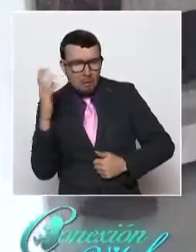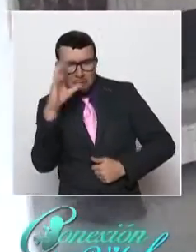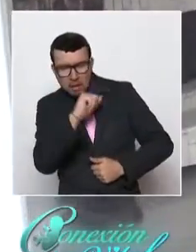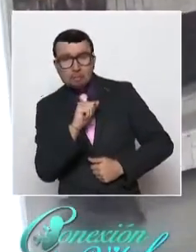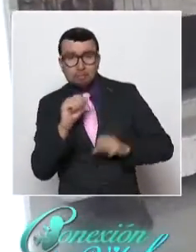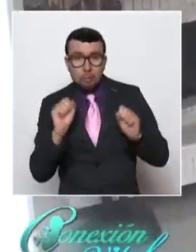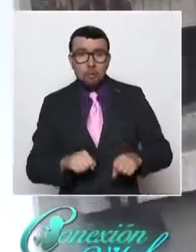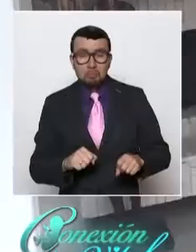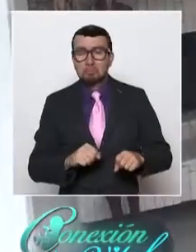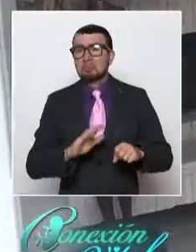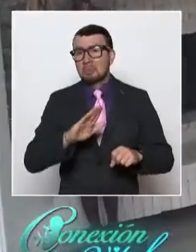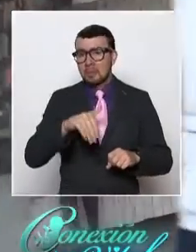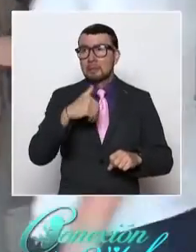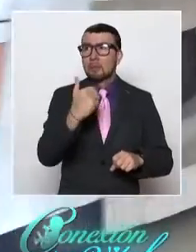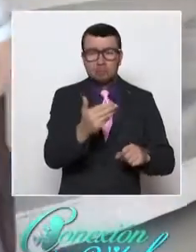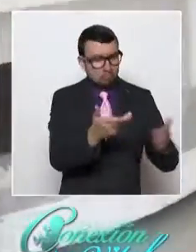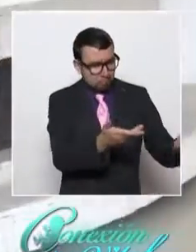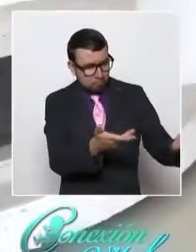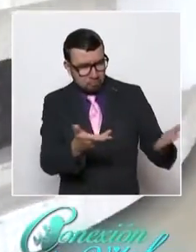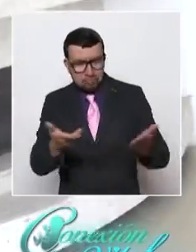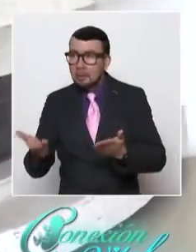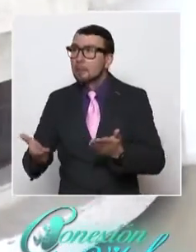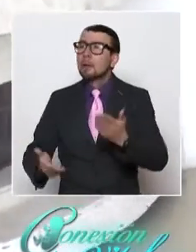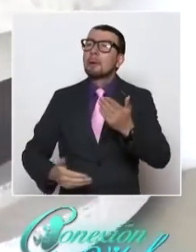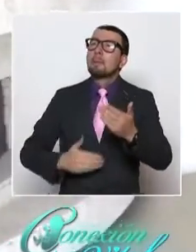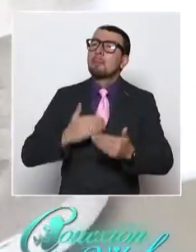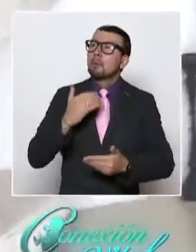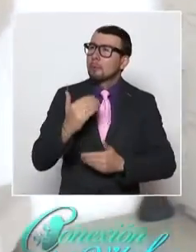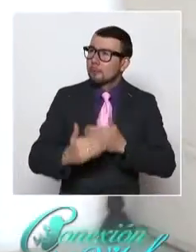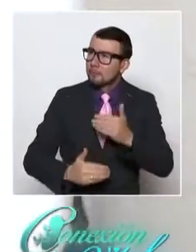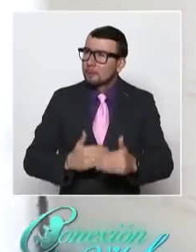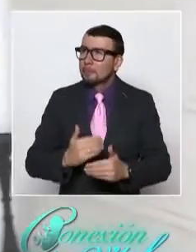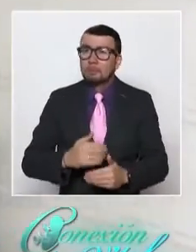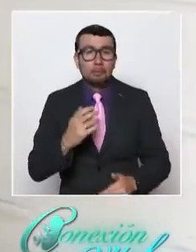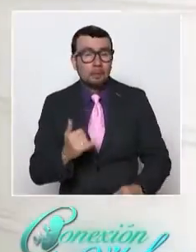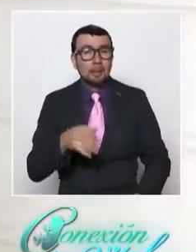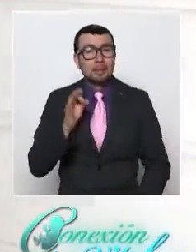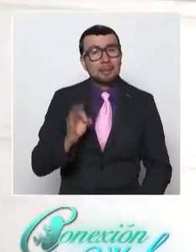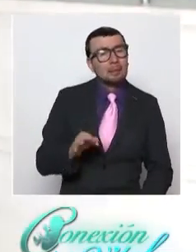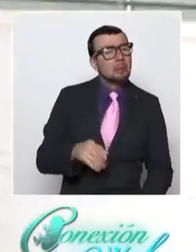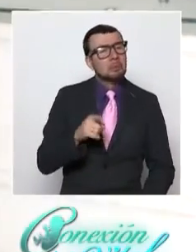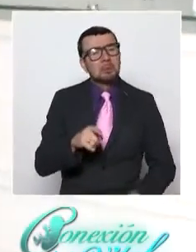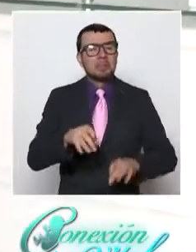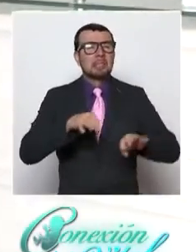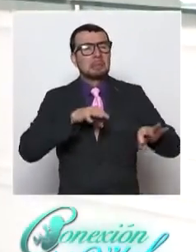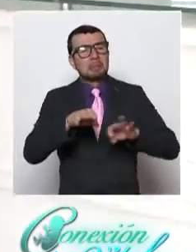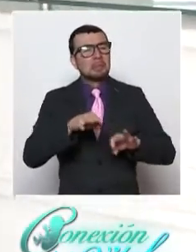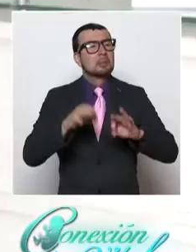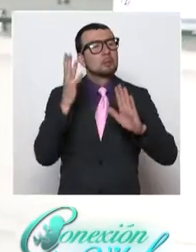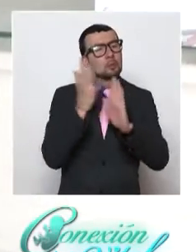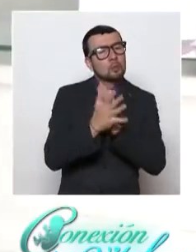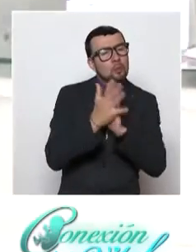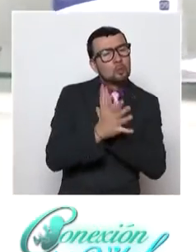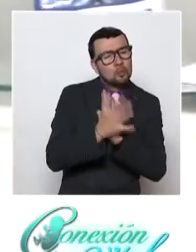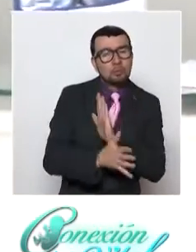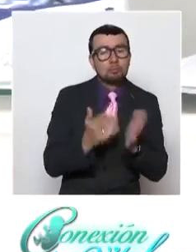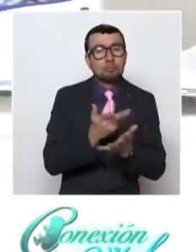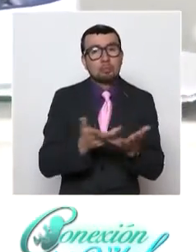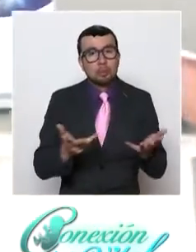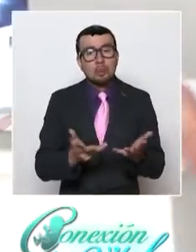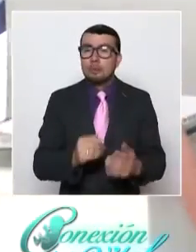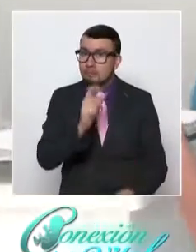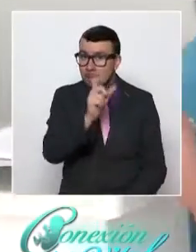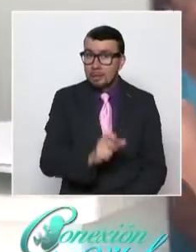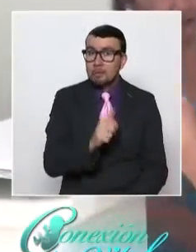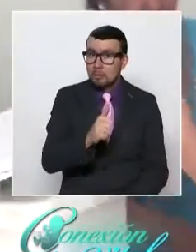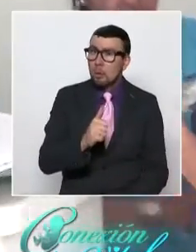nos hacemos un proceso siempre de información, la persona se le empieza un